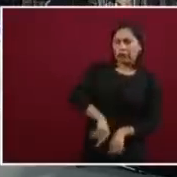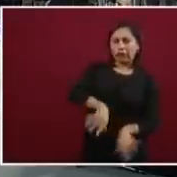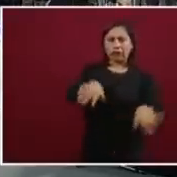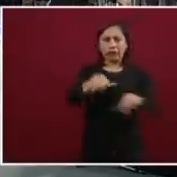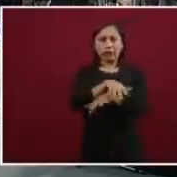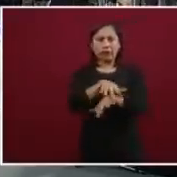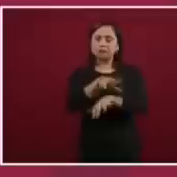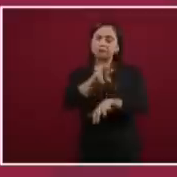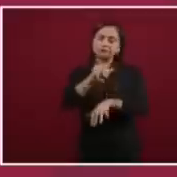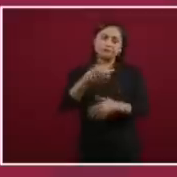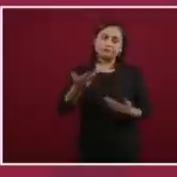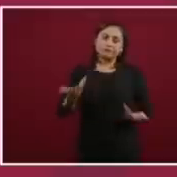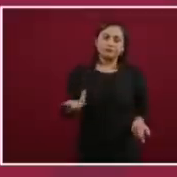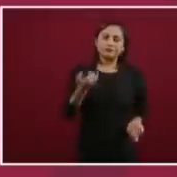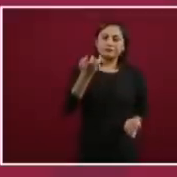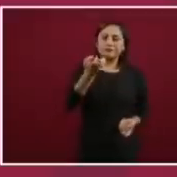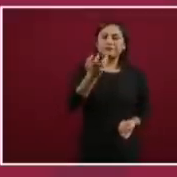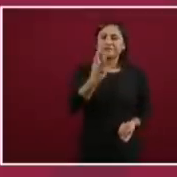dan pena